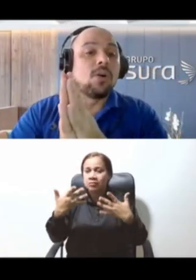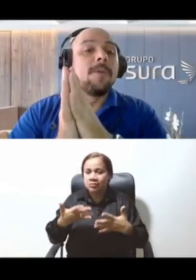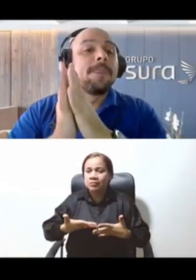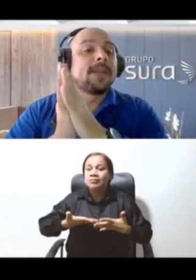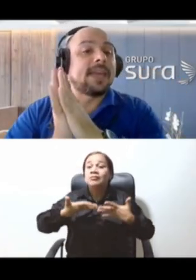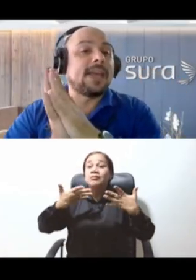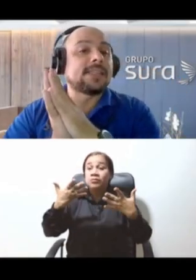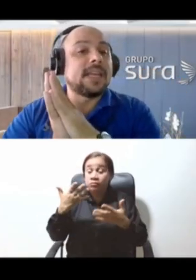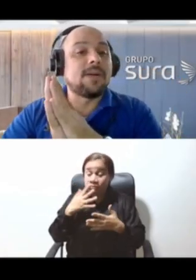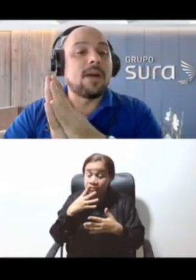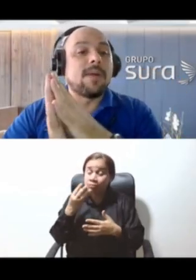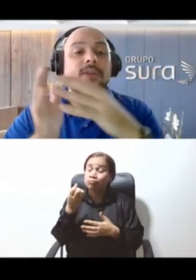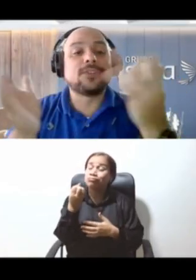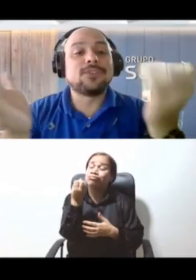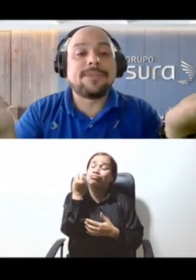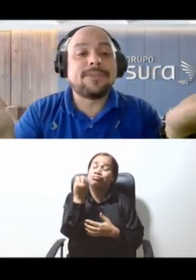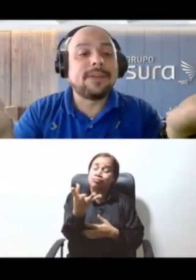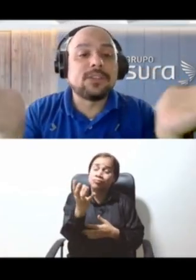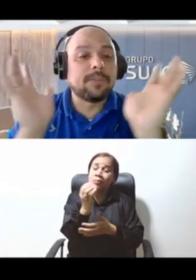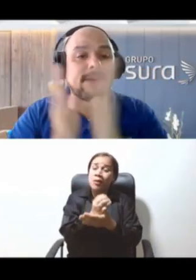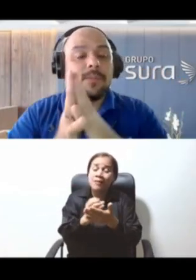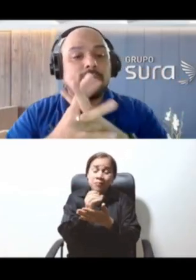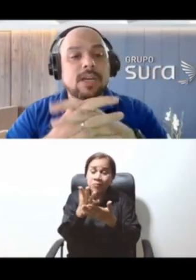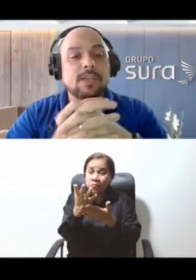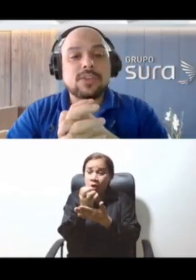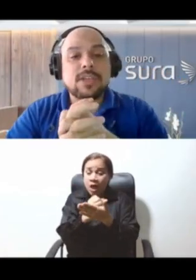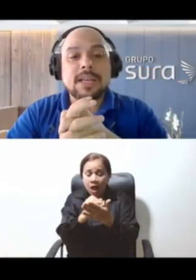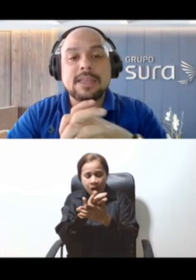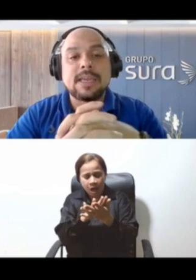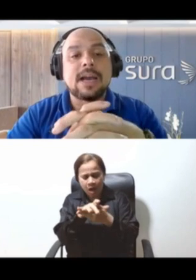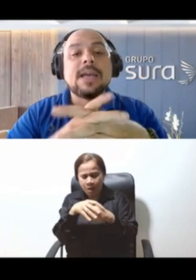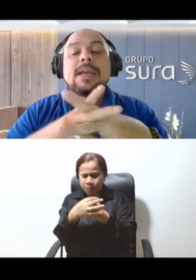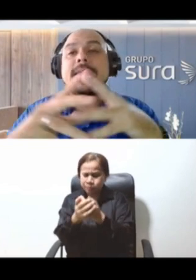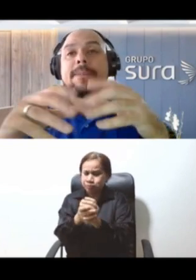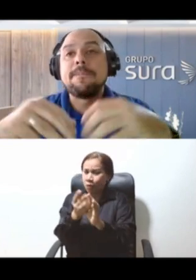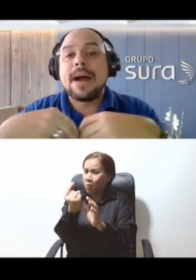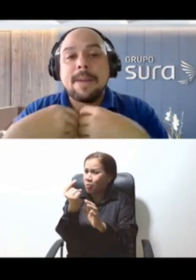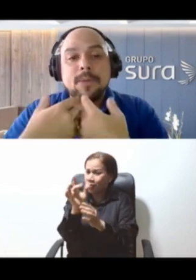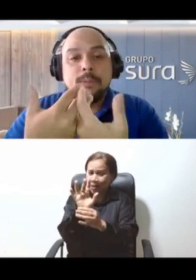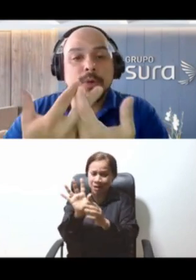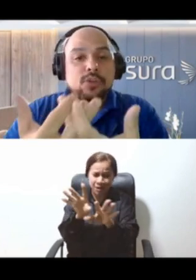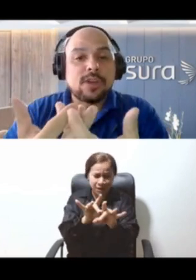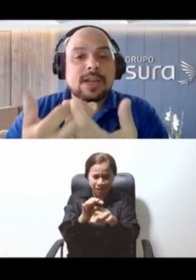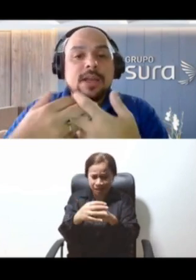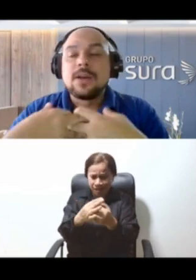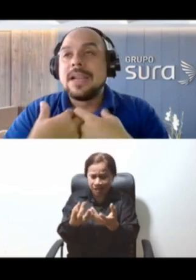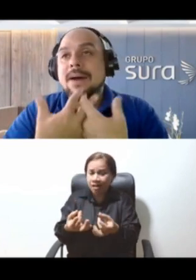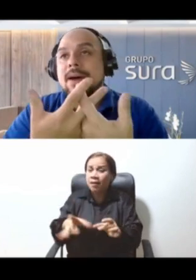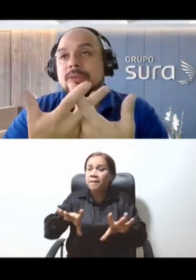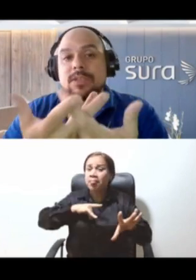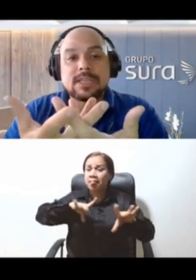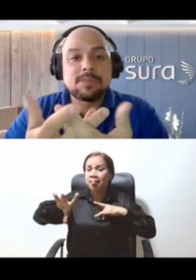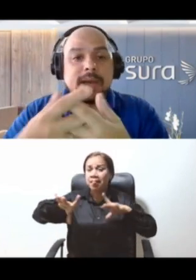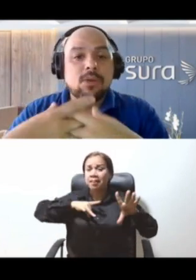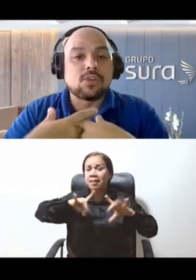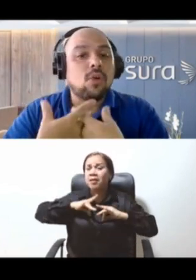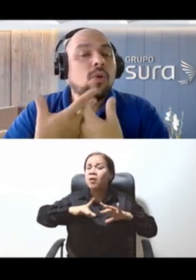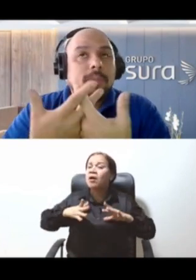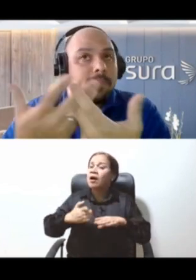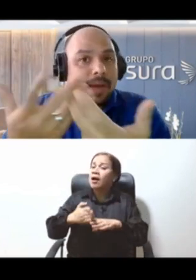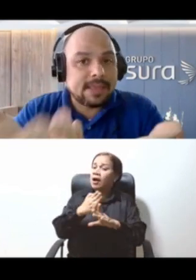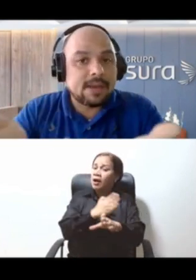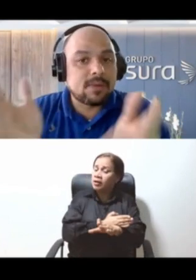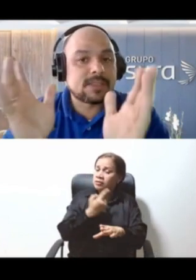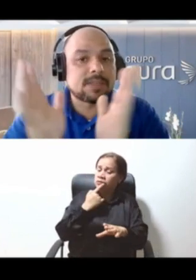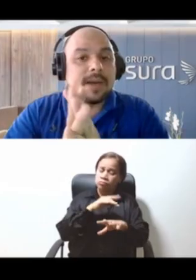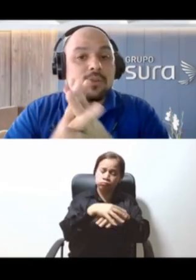biológicas. Ojo. ¿Qué es el lavado de manos? Es una fricción breve, muchachos, energética que va a proporcionar lavar nuestras manos